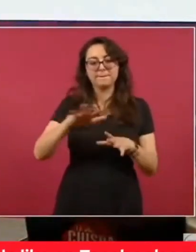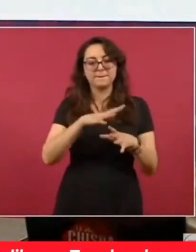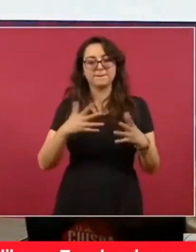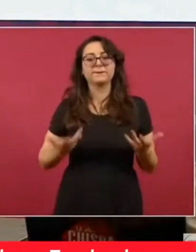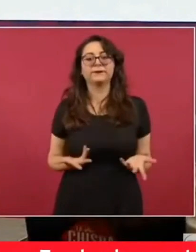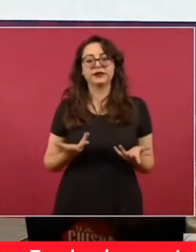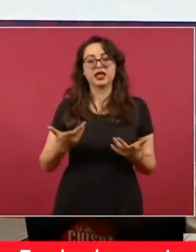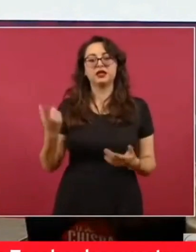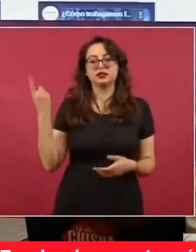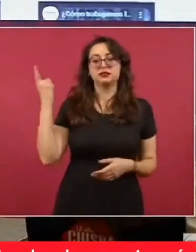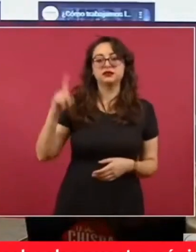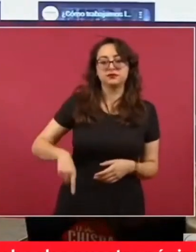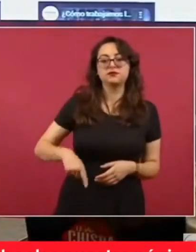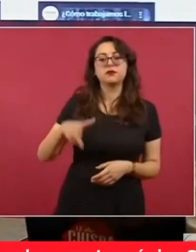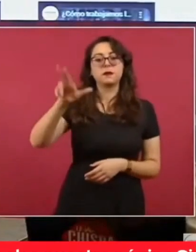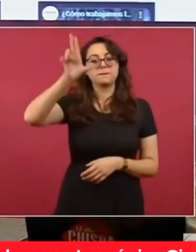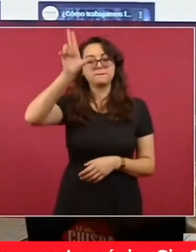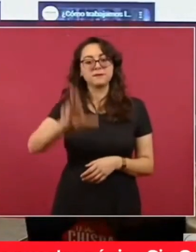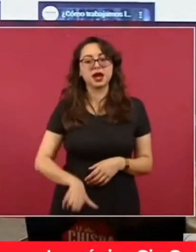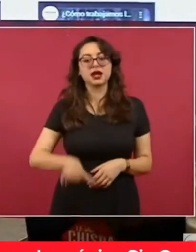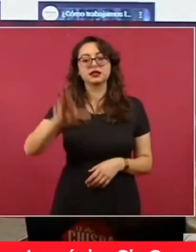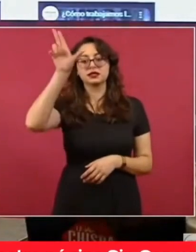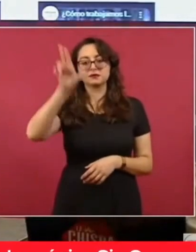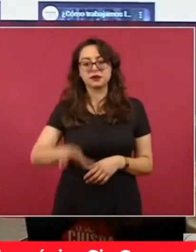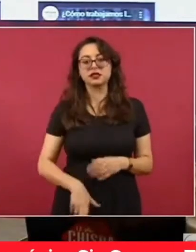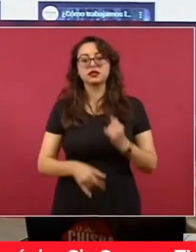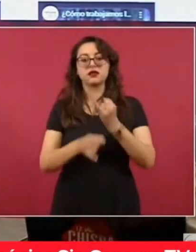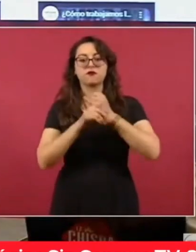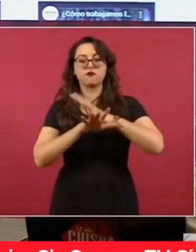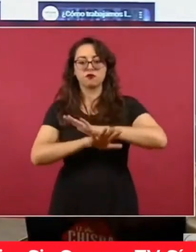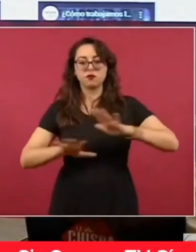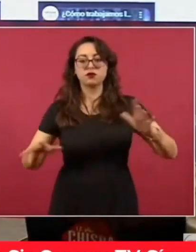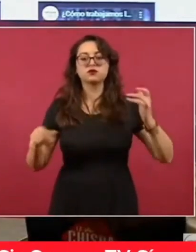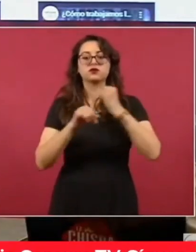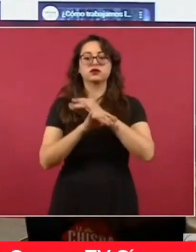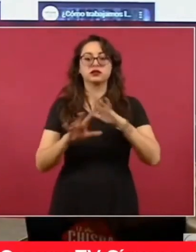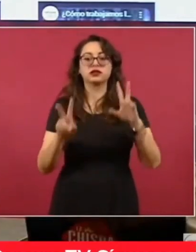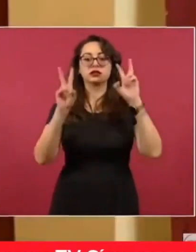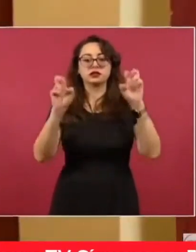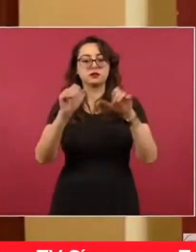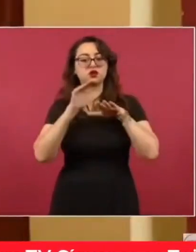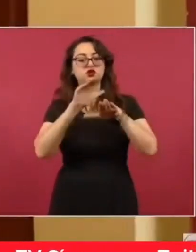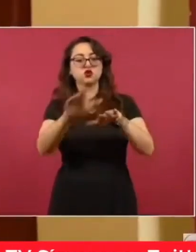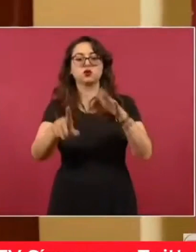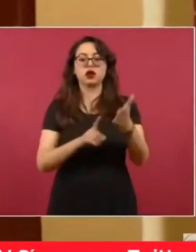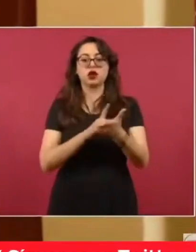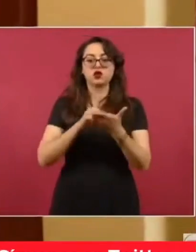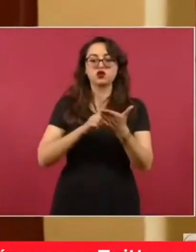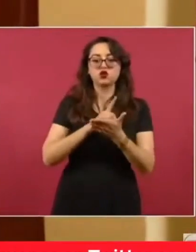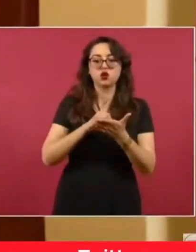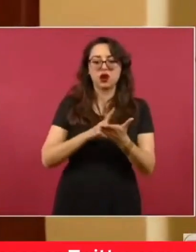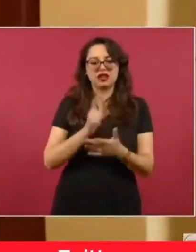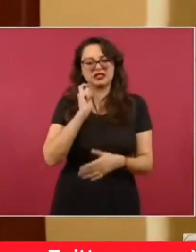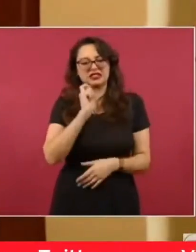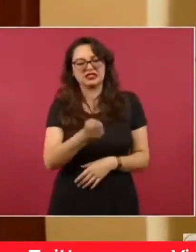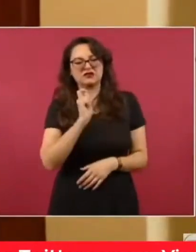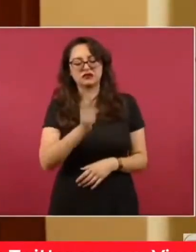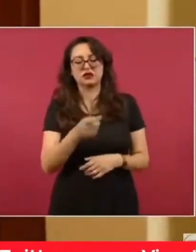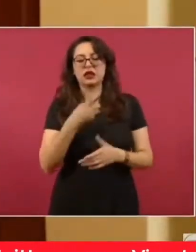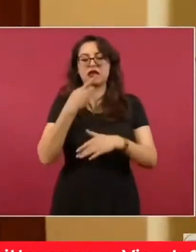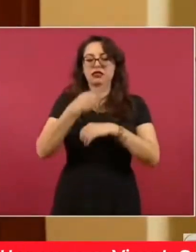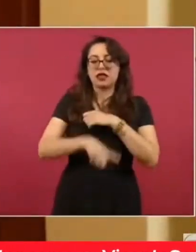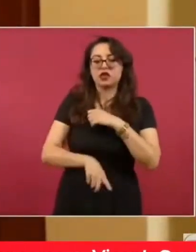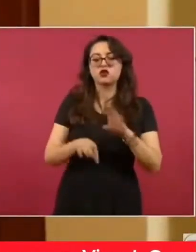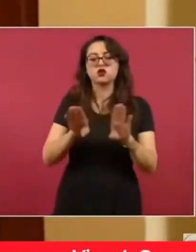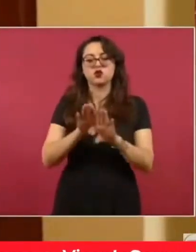cada martes se informe por parte de la Secretaría de Salud características de las principales drogas y cuál es el daño que